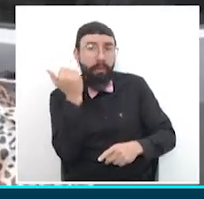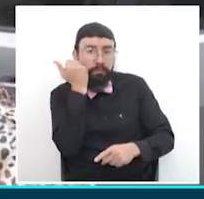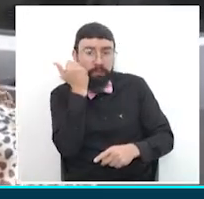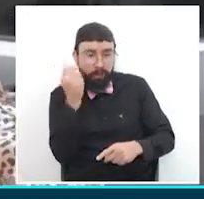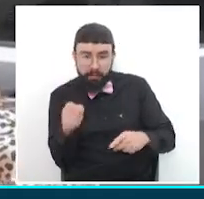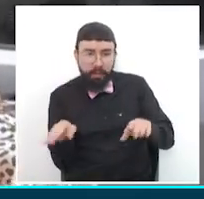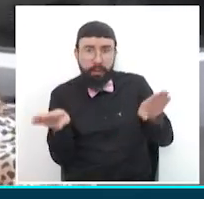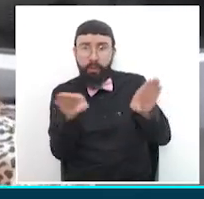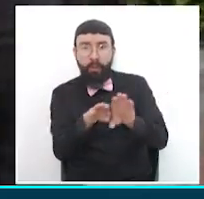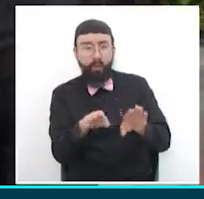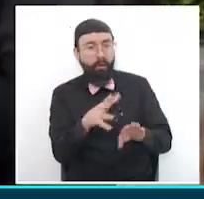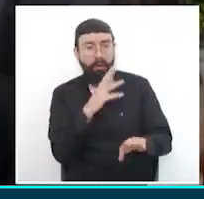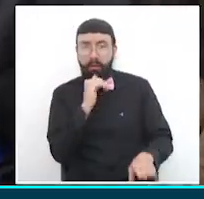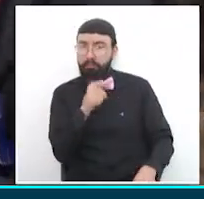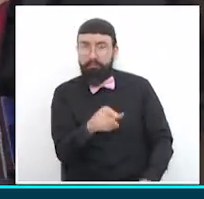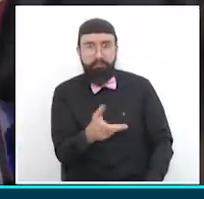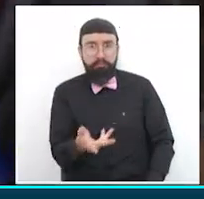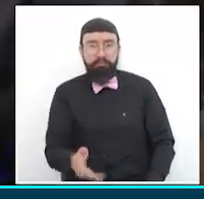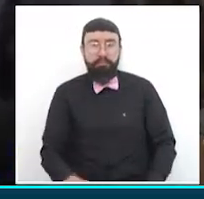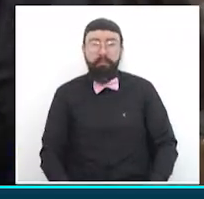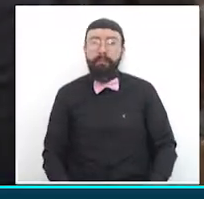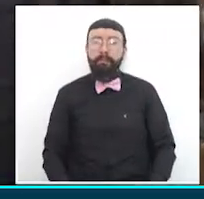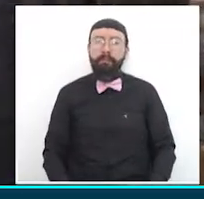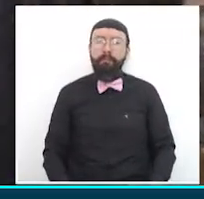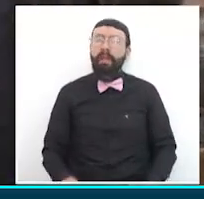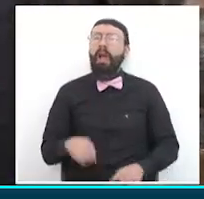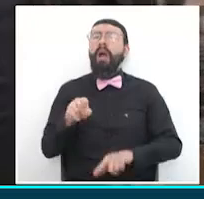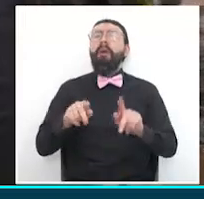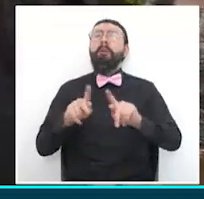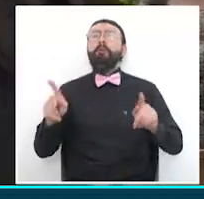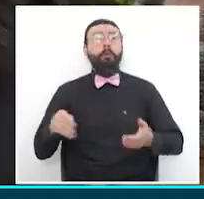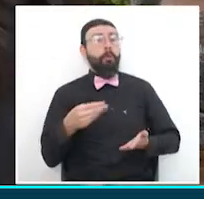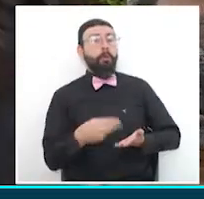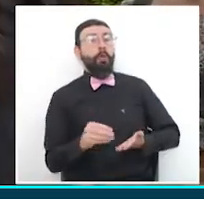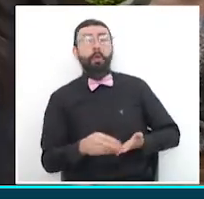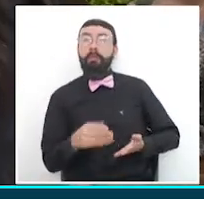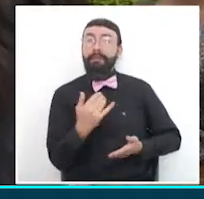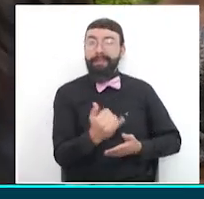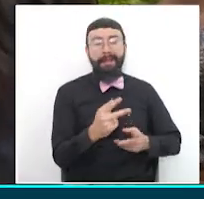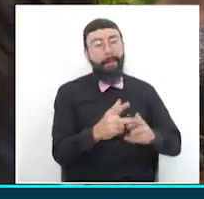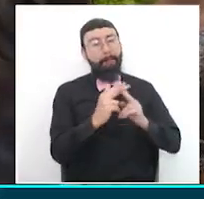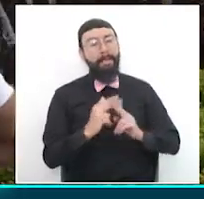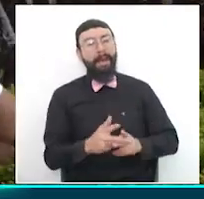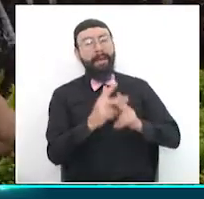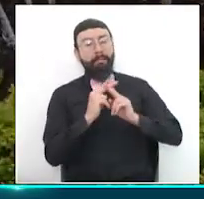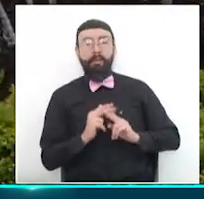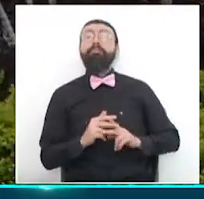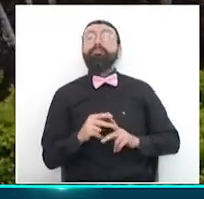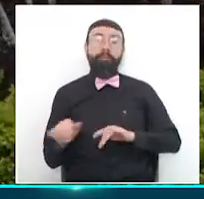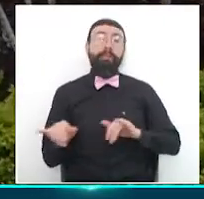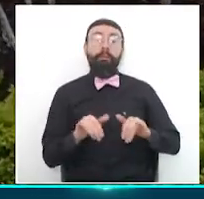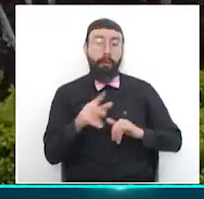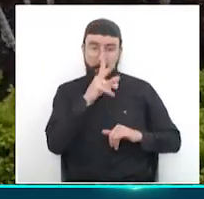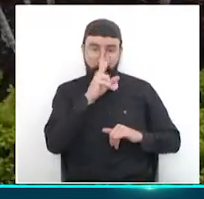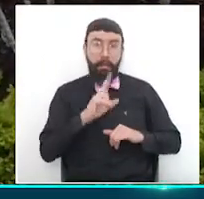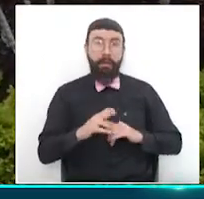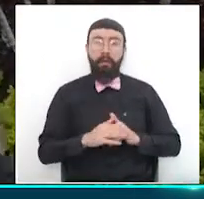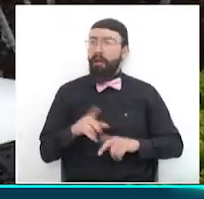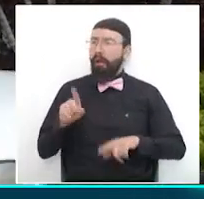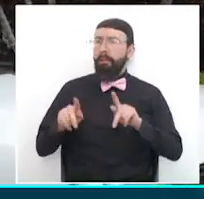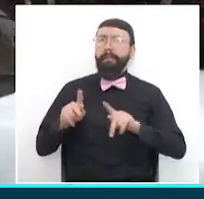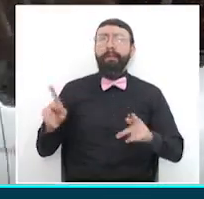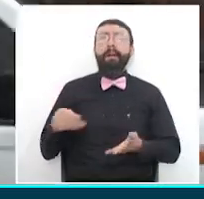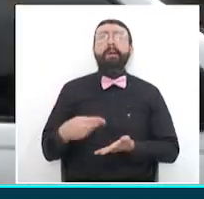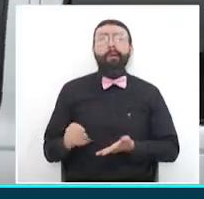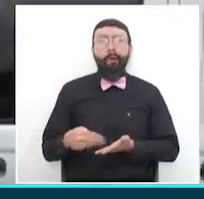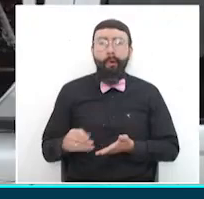El metro cúbico. Incluso para quienes han adquirido productos a través de créditos, la situación es similar. Los que se meten